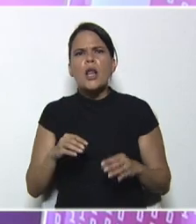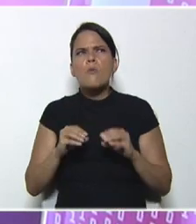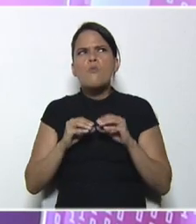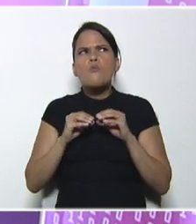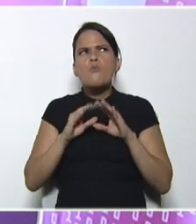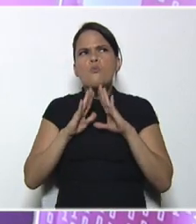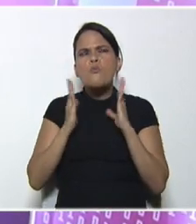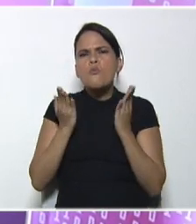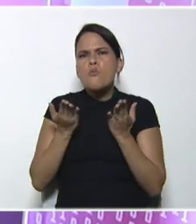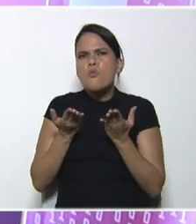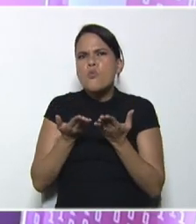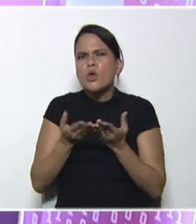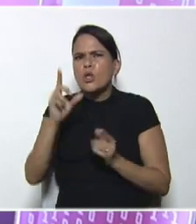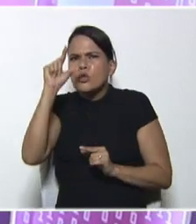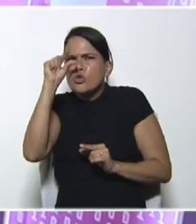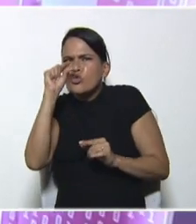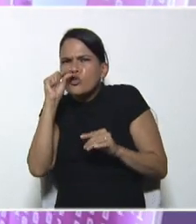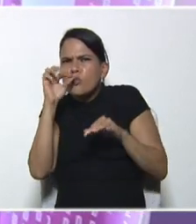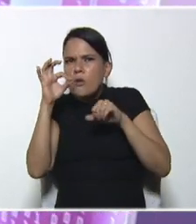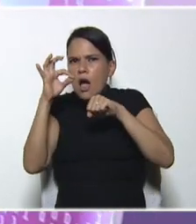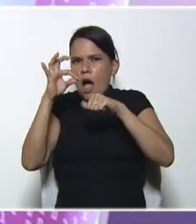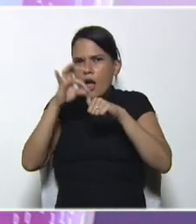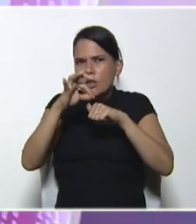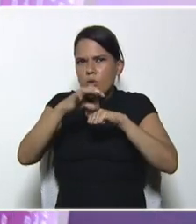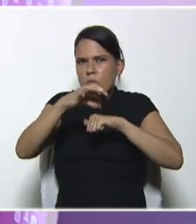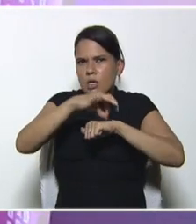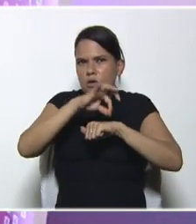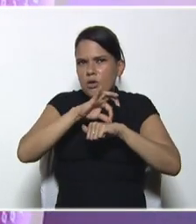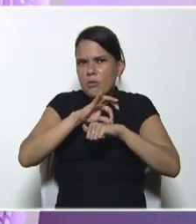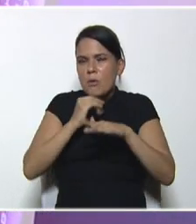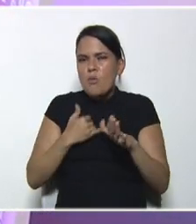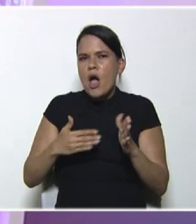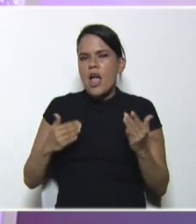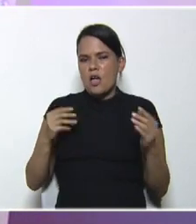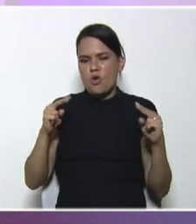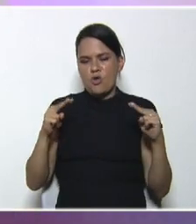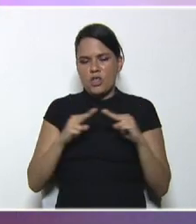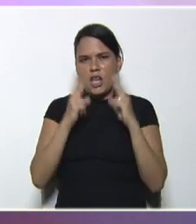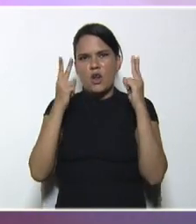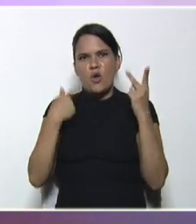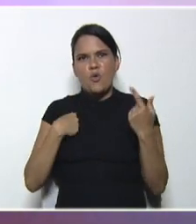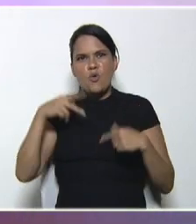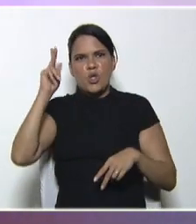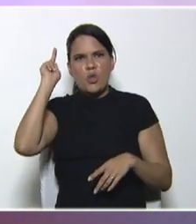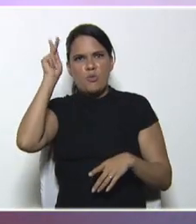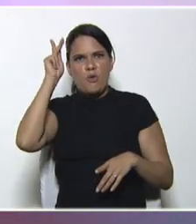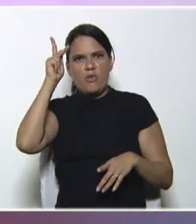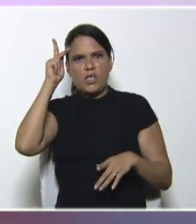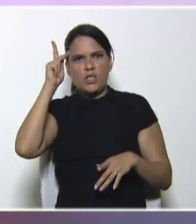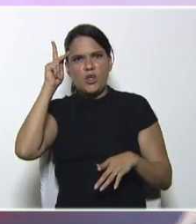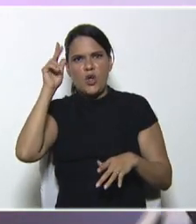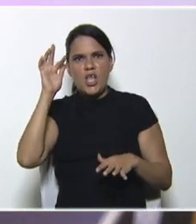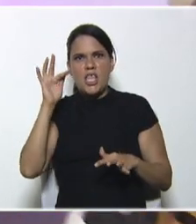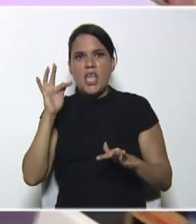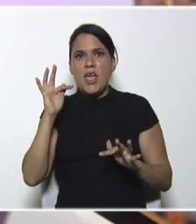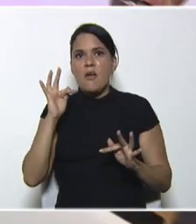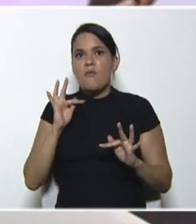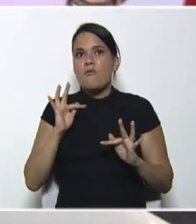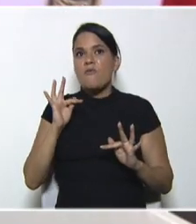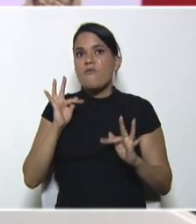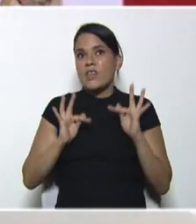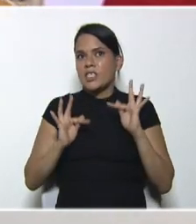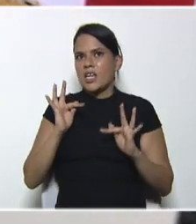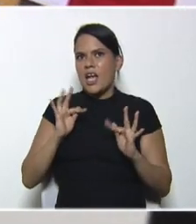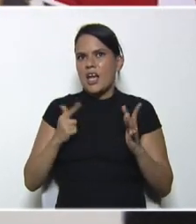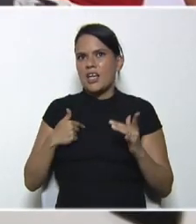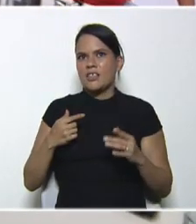ustedes me acompañen a encontrarnos con nuestro querido profesor Carlos Méndez del área de aprendizaje de física, quien ya nos espera